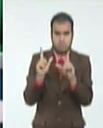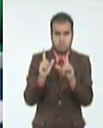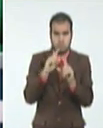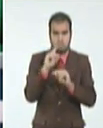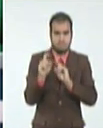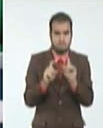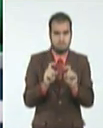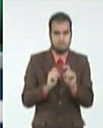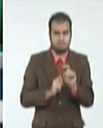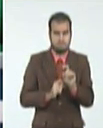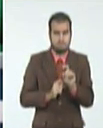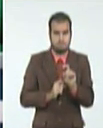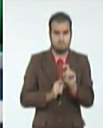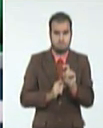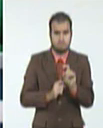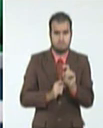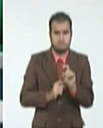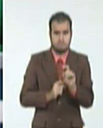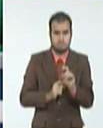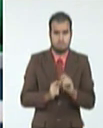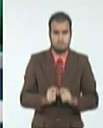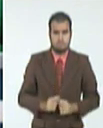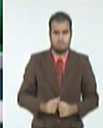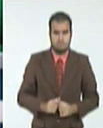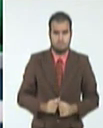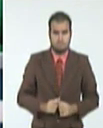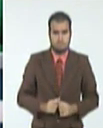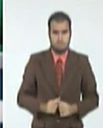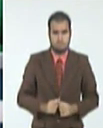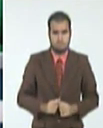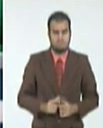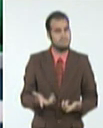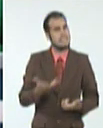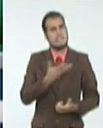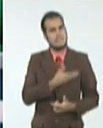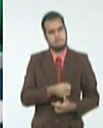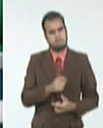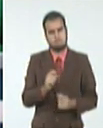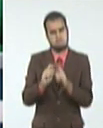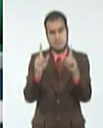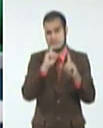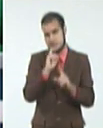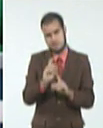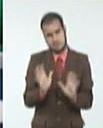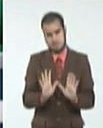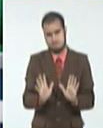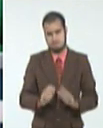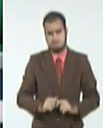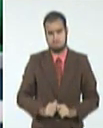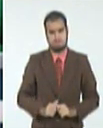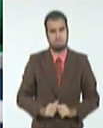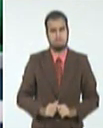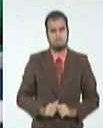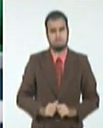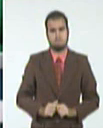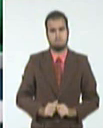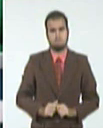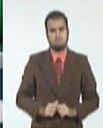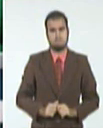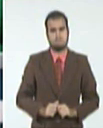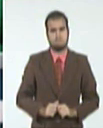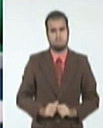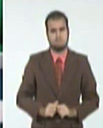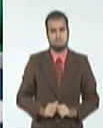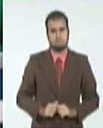pueda ver, donde, bueno, lamentablemente parece que no es posible, pero realmente